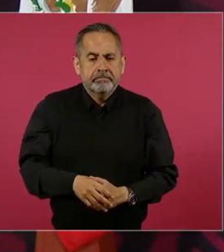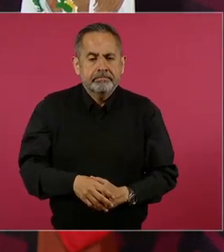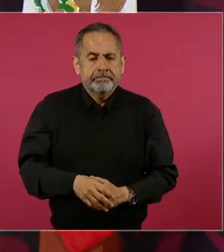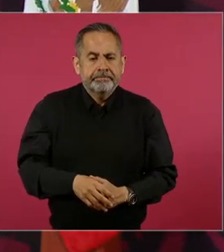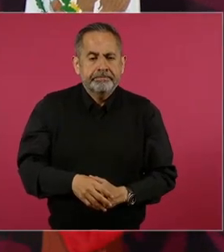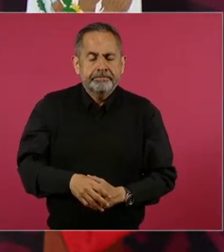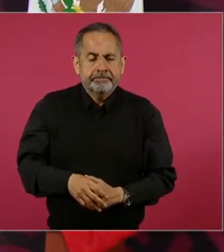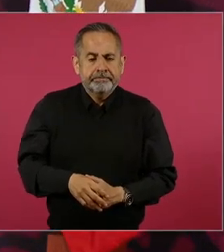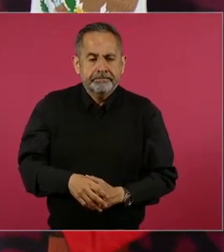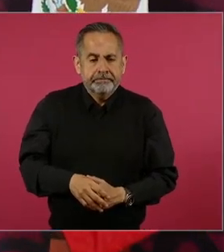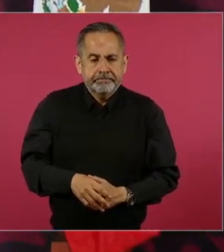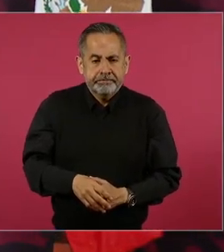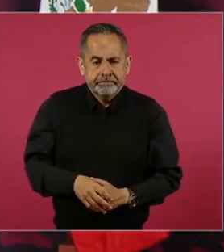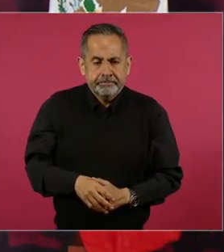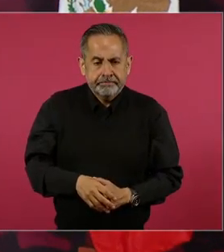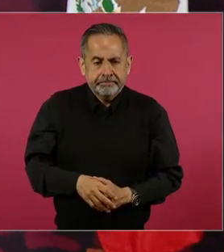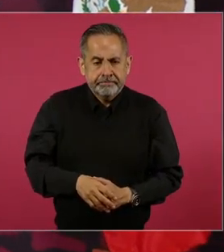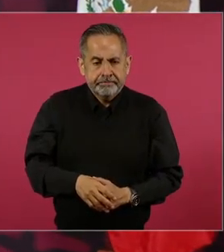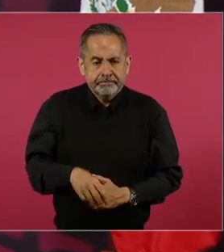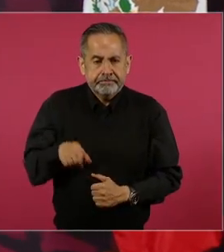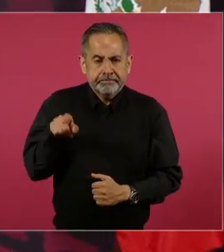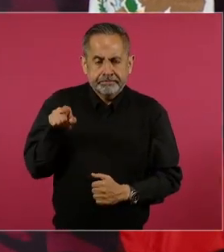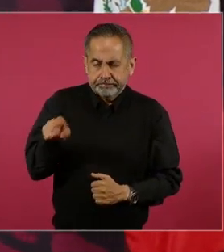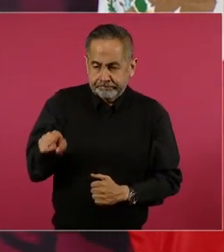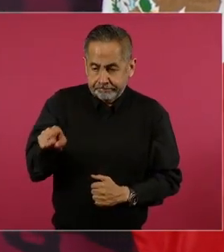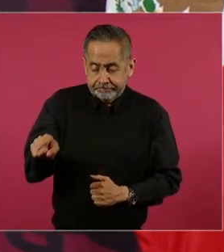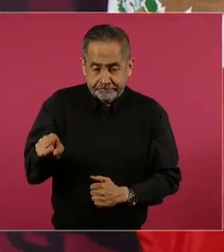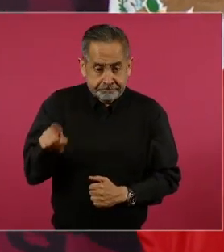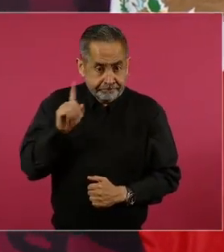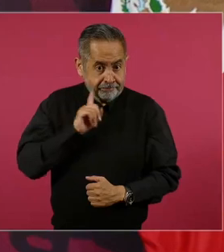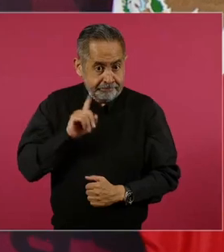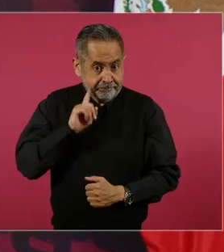Es una bendición